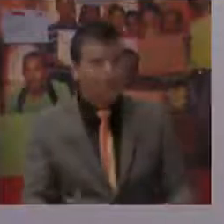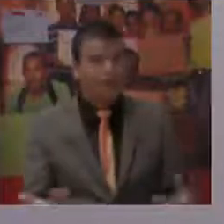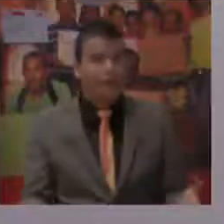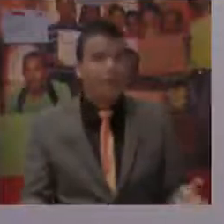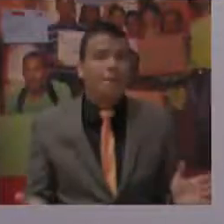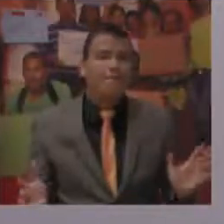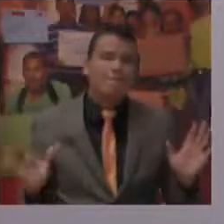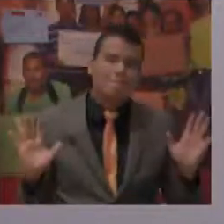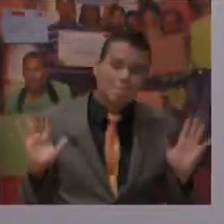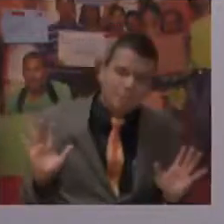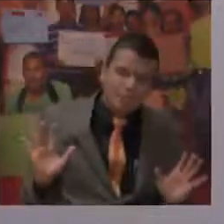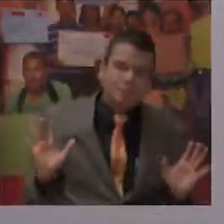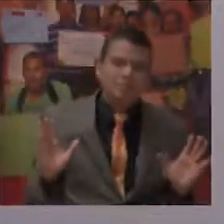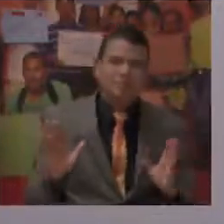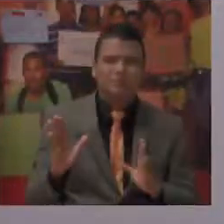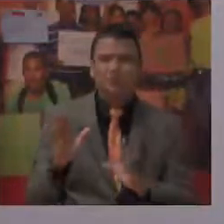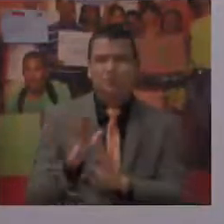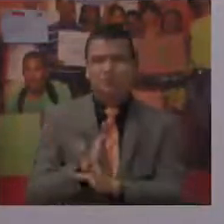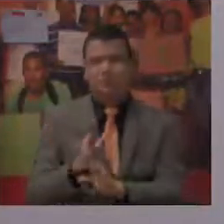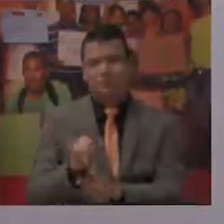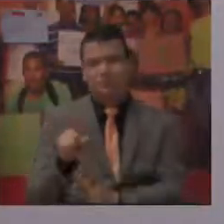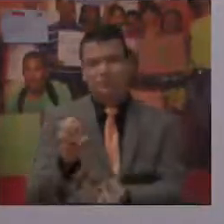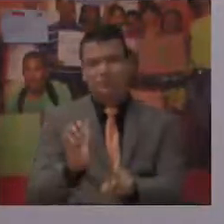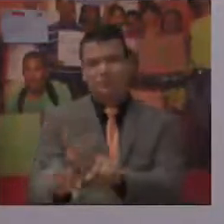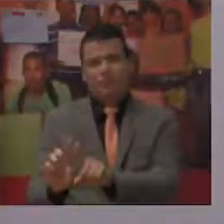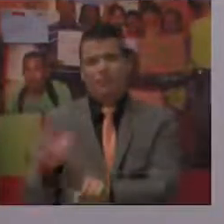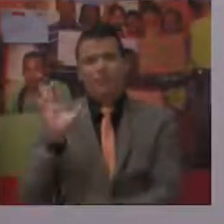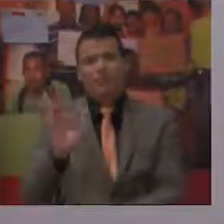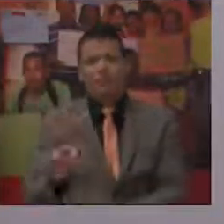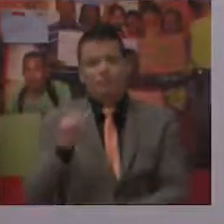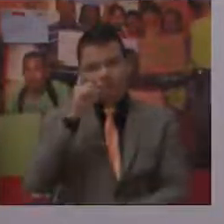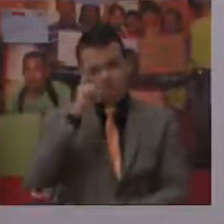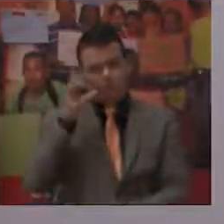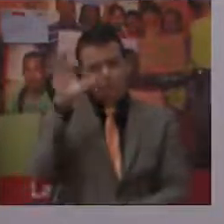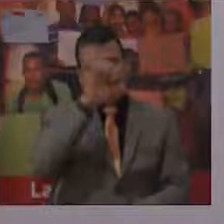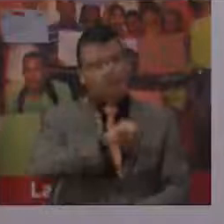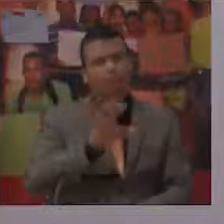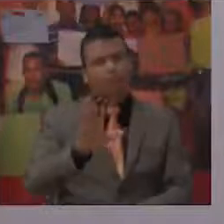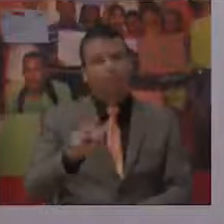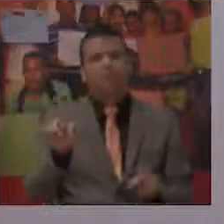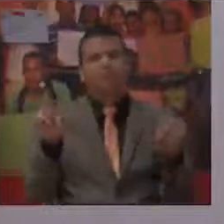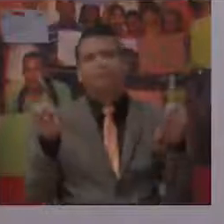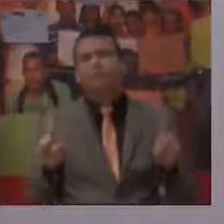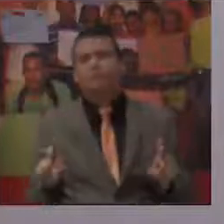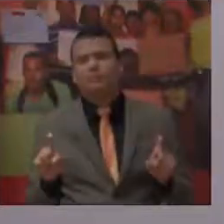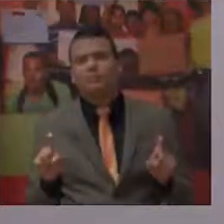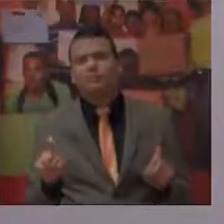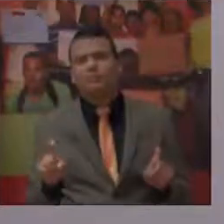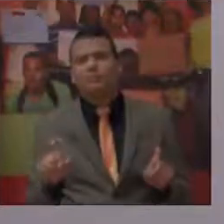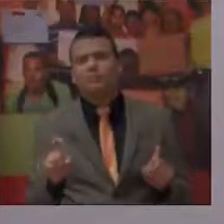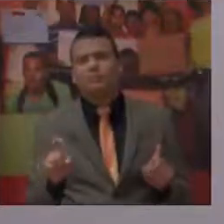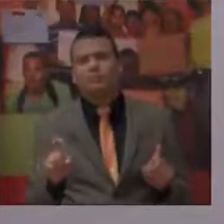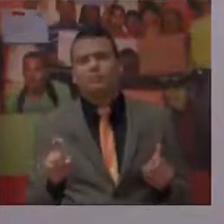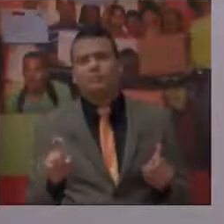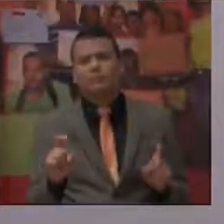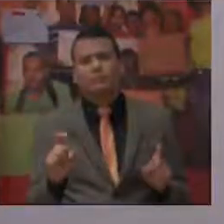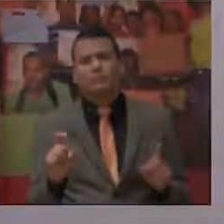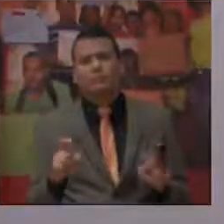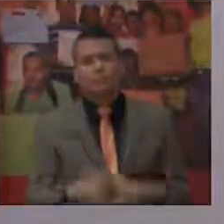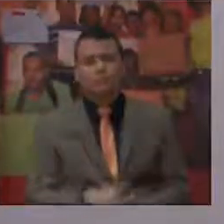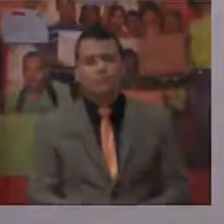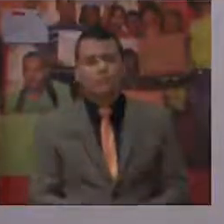Pero esa problemática, digamos, hay que entenderla también en el sentido de que